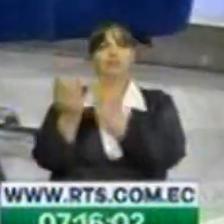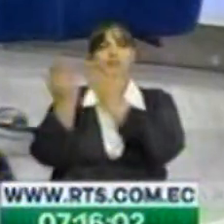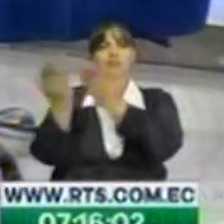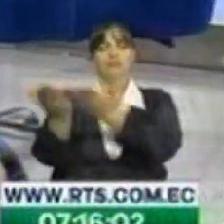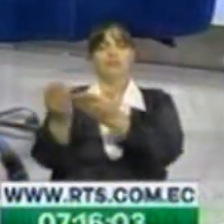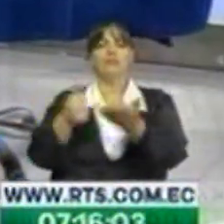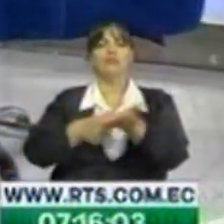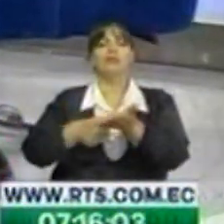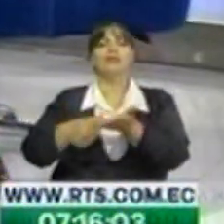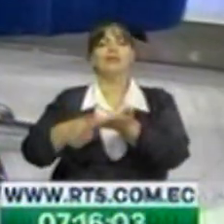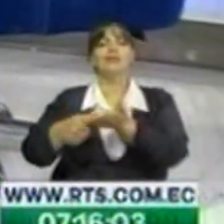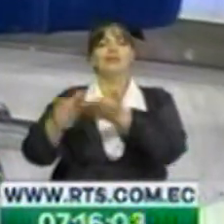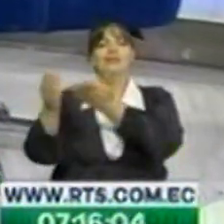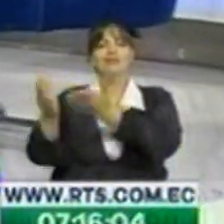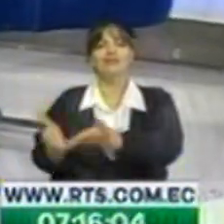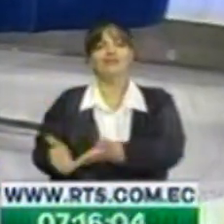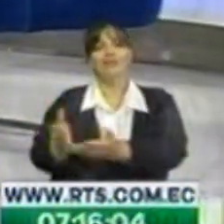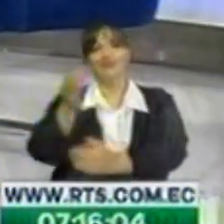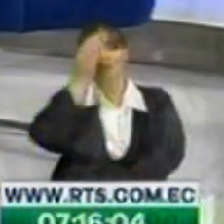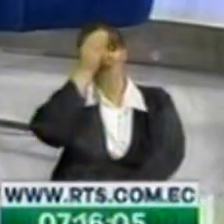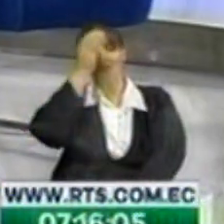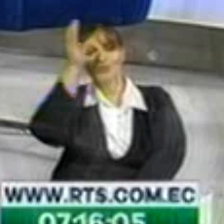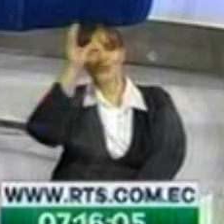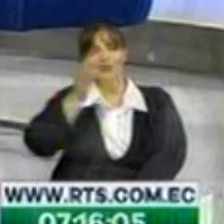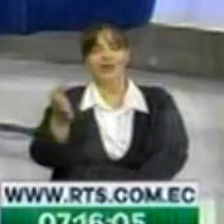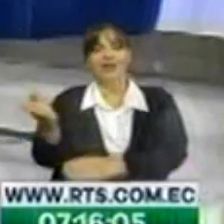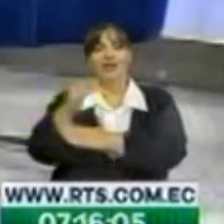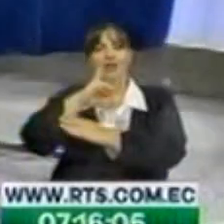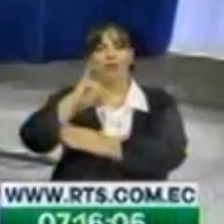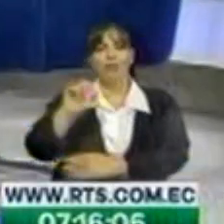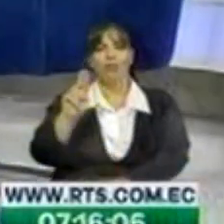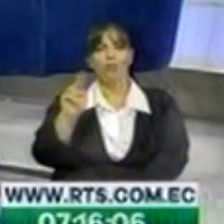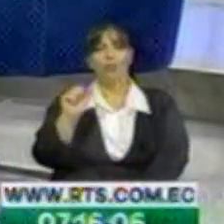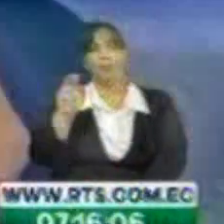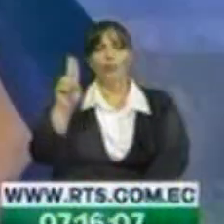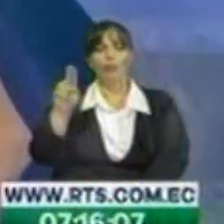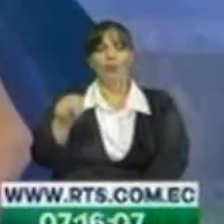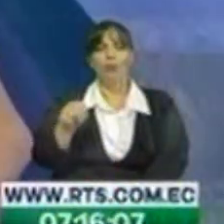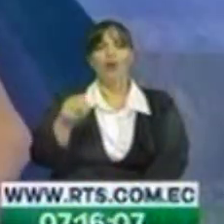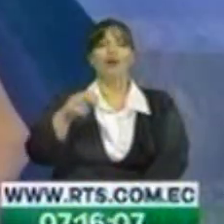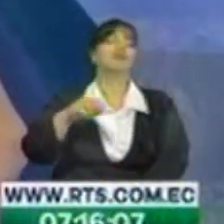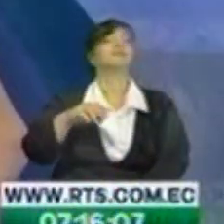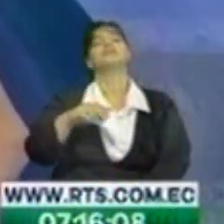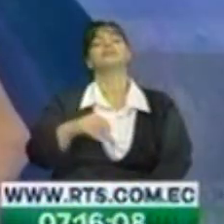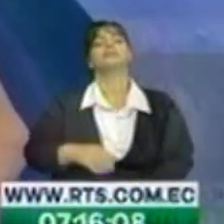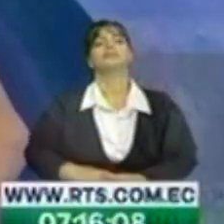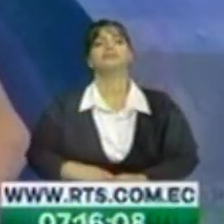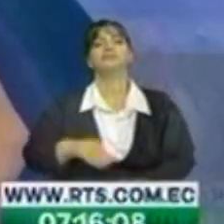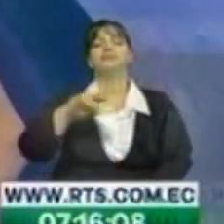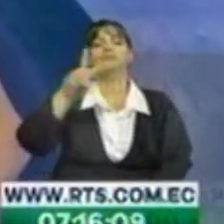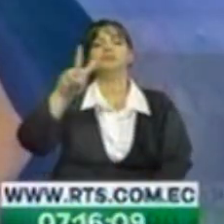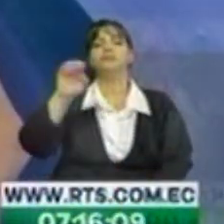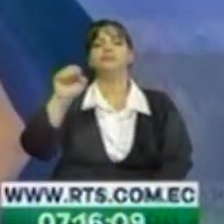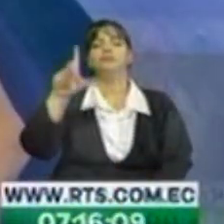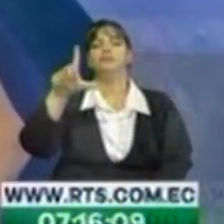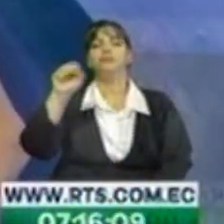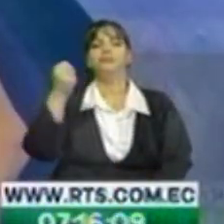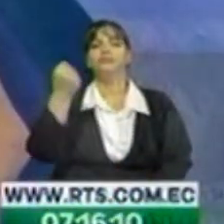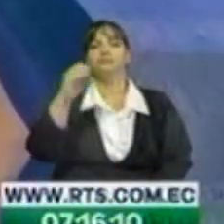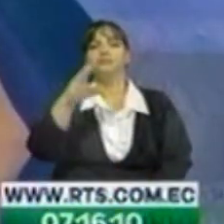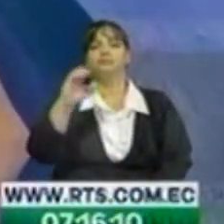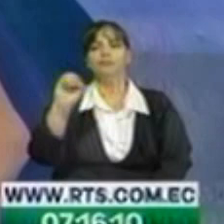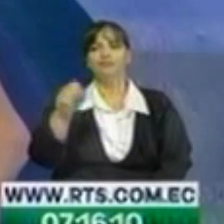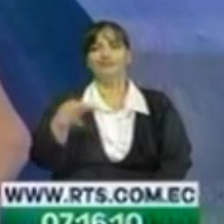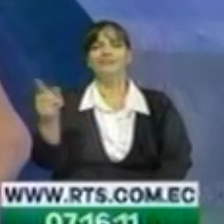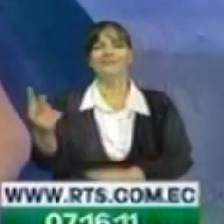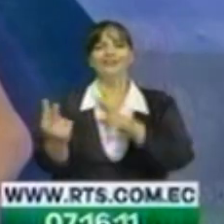precisamente al ministro del ramo, al destacado y referente nacional e internacional, conocido compositor y